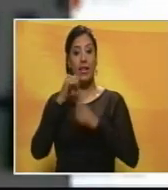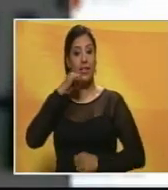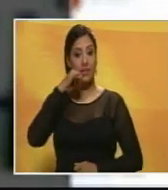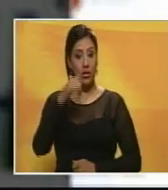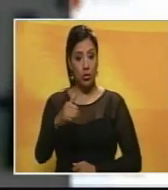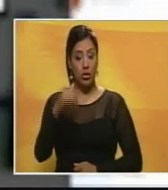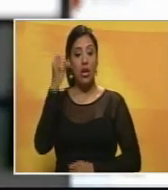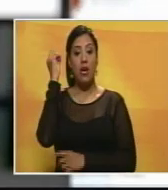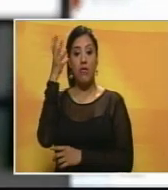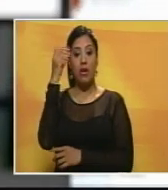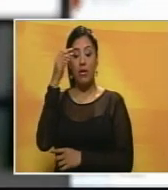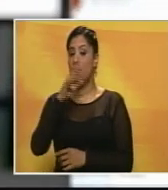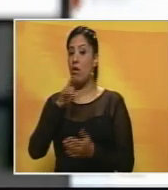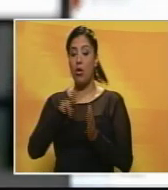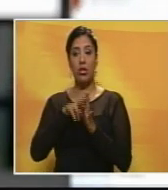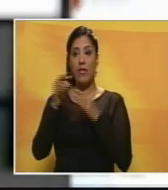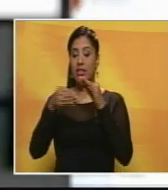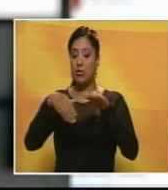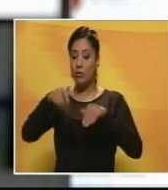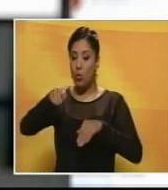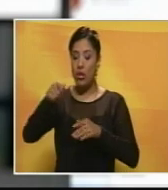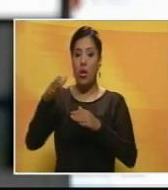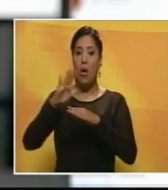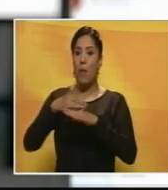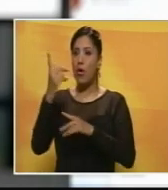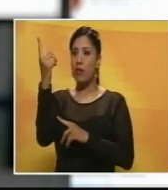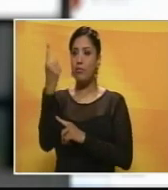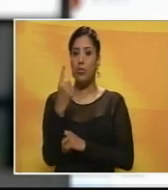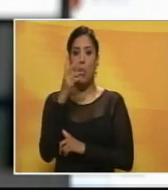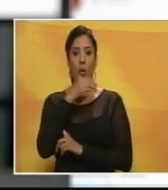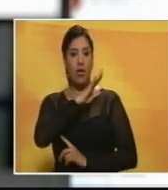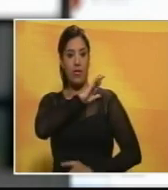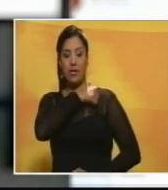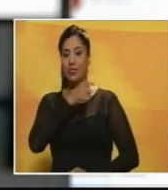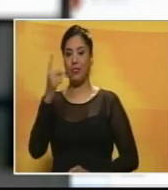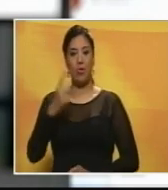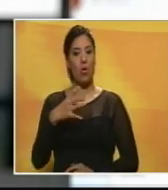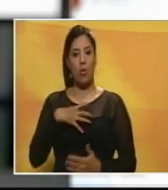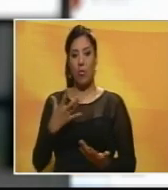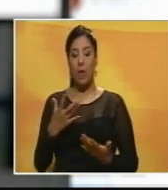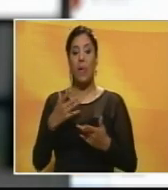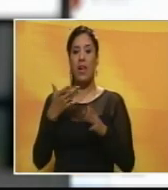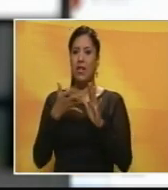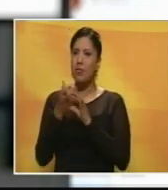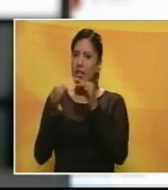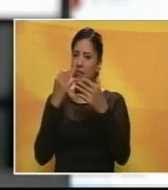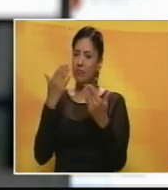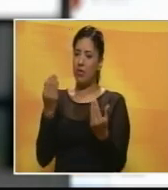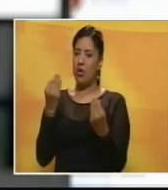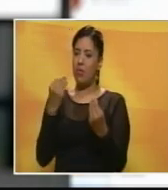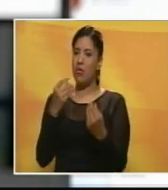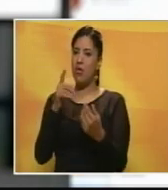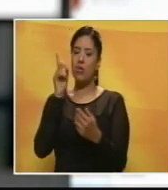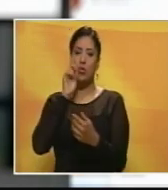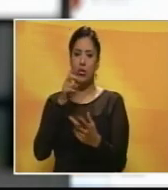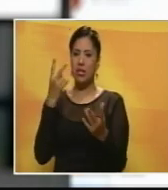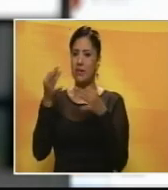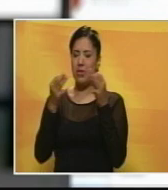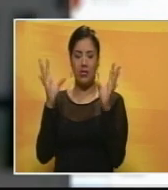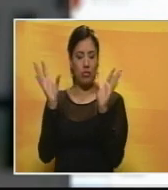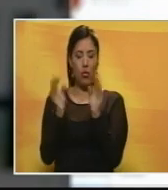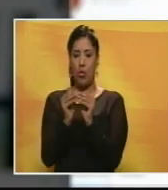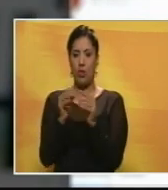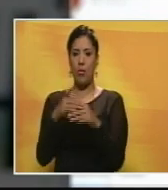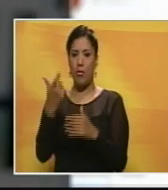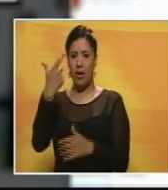denunció que la audiencia no se llevó a cabo por incomparecencia del general Baduel. Para Andreina Baduel, ese alegato es